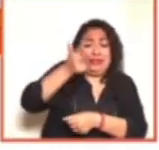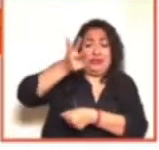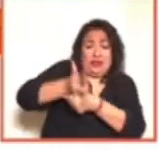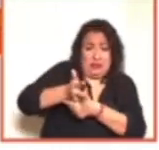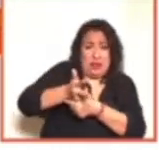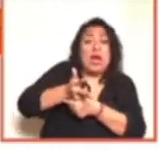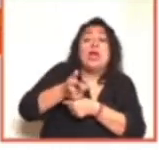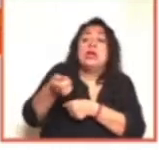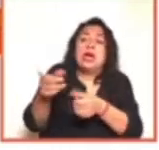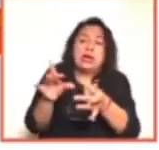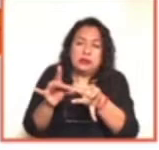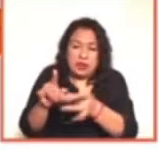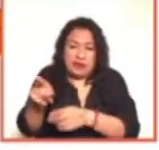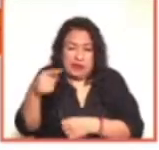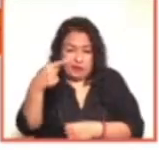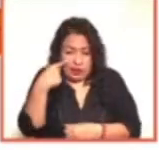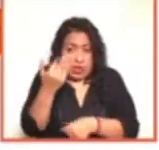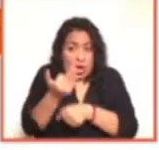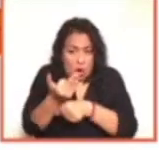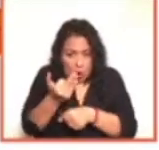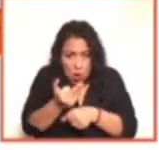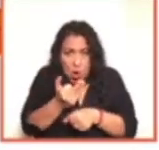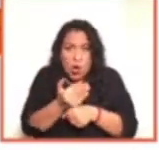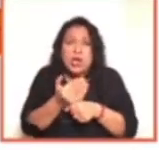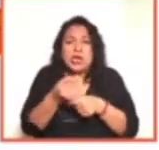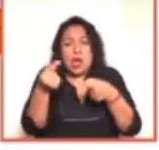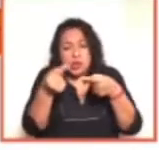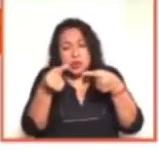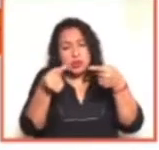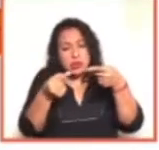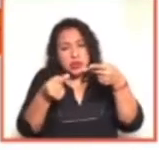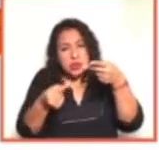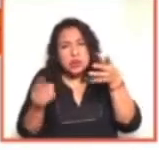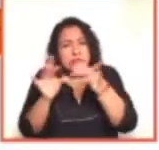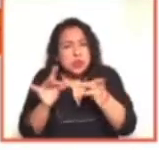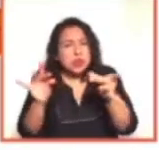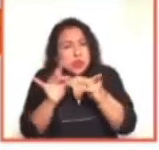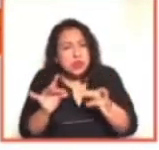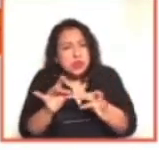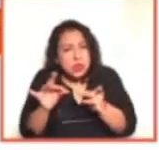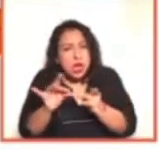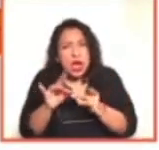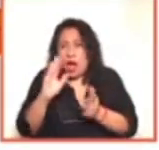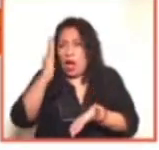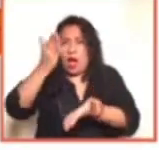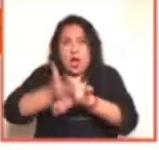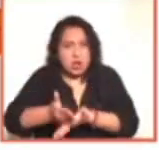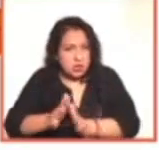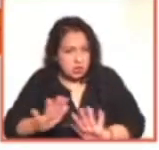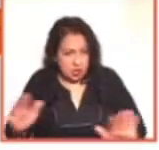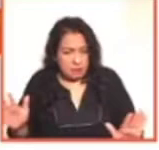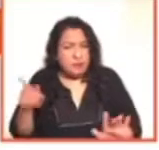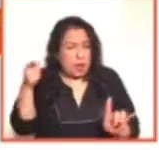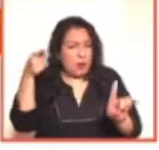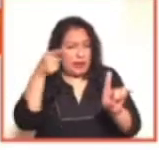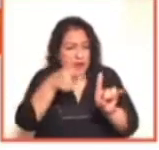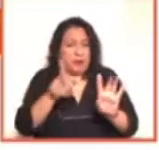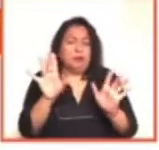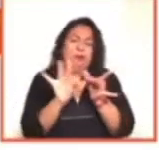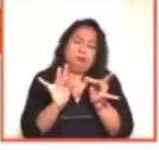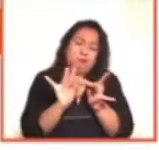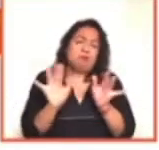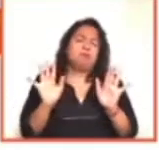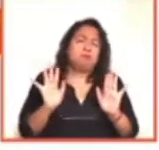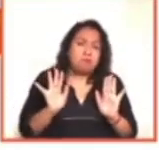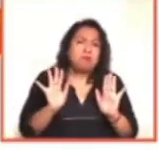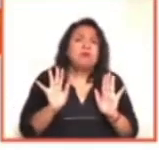le decía, bueno, en esta secuencia vamos a hacer esto y esto y esto y esto. Hasta aquí tenemos que llegar, ¿no? Ese es el objetivo de esta secuencia, ¿no? Y